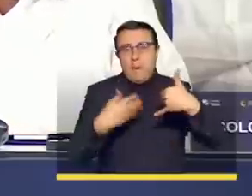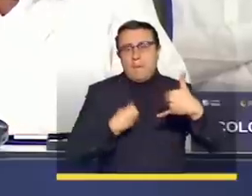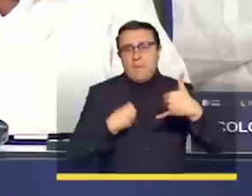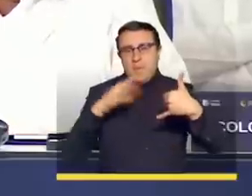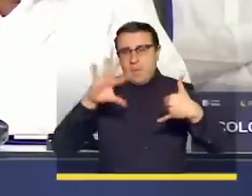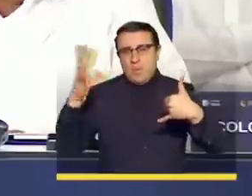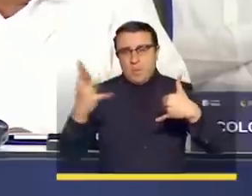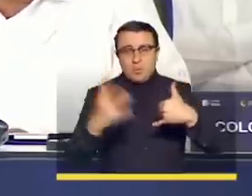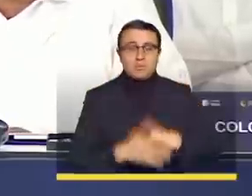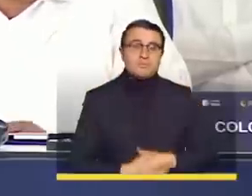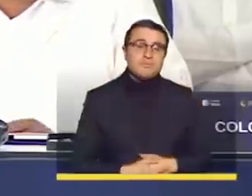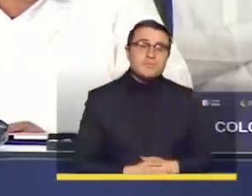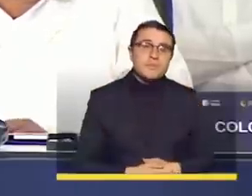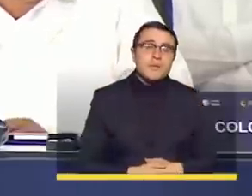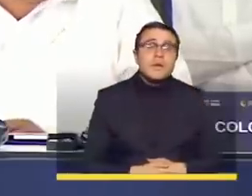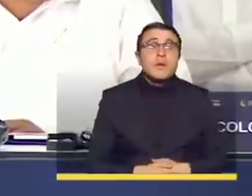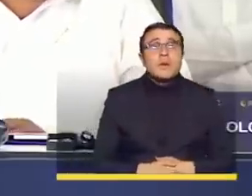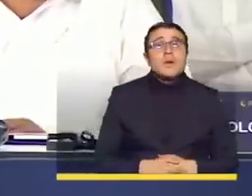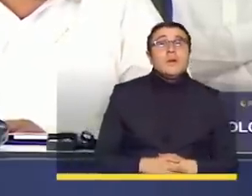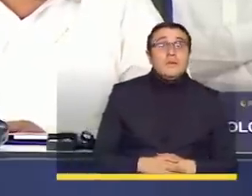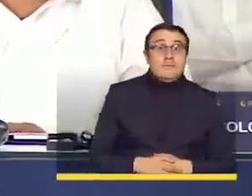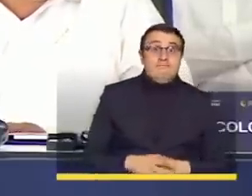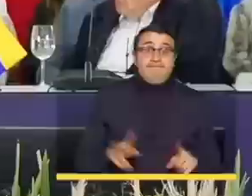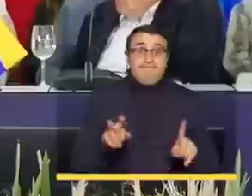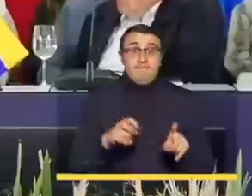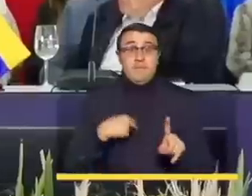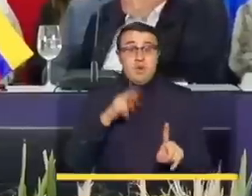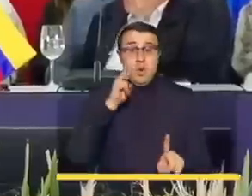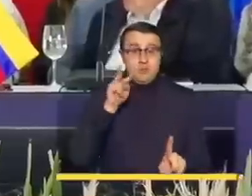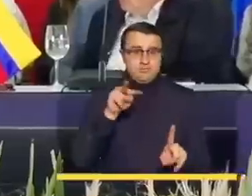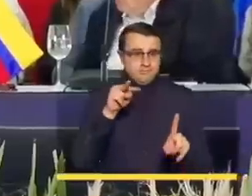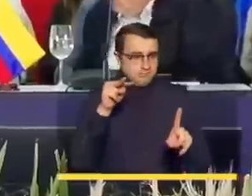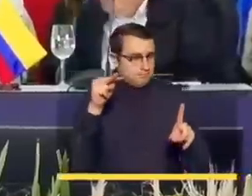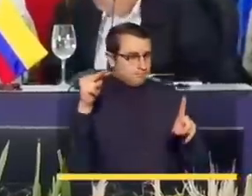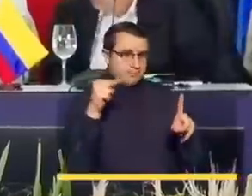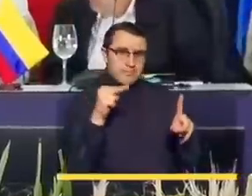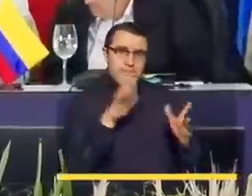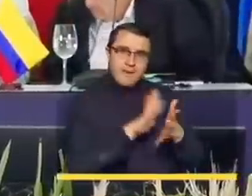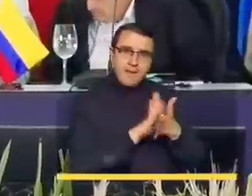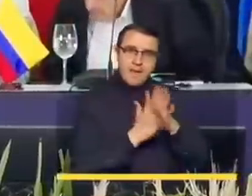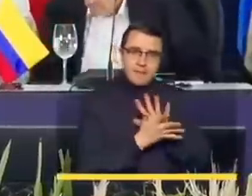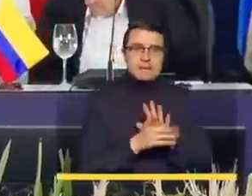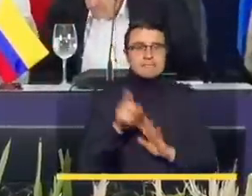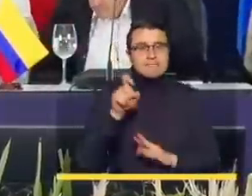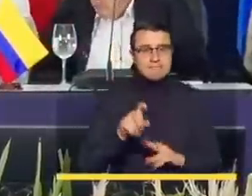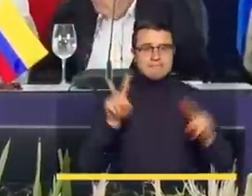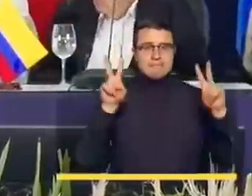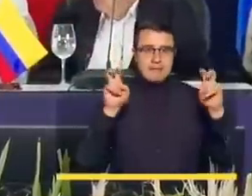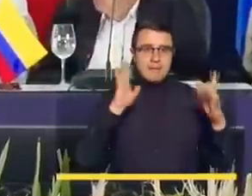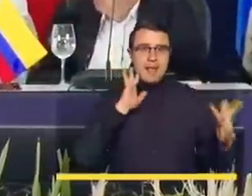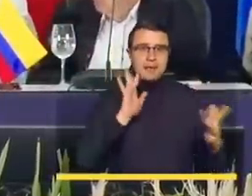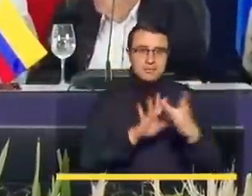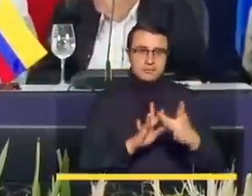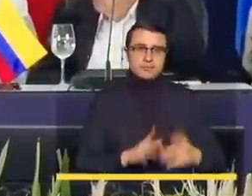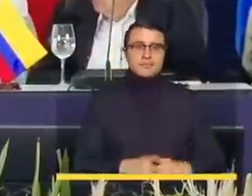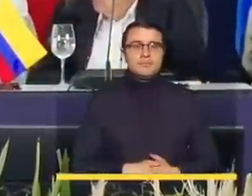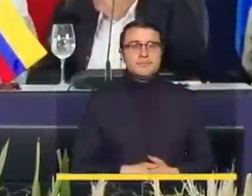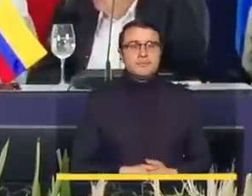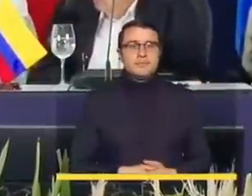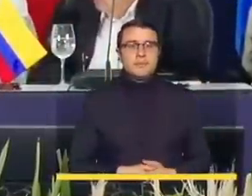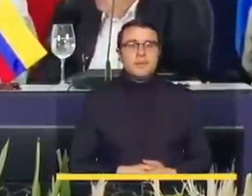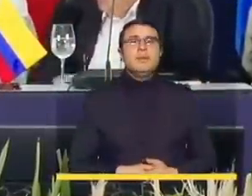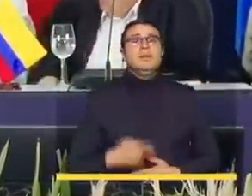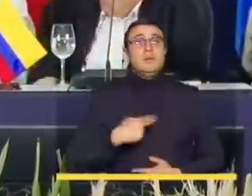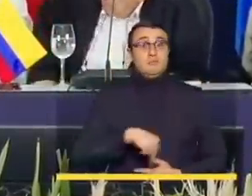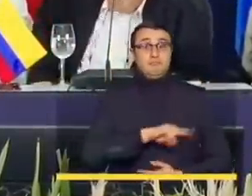tema que, si lo miro desde la perspectiva de la paz, tiene que ver con este tema que estamos aquí dialogando